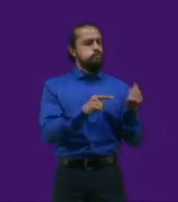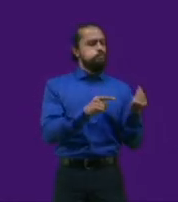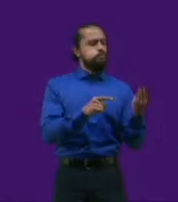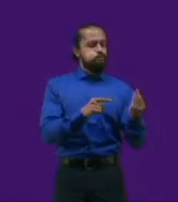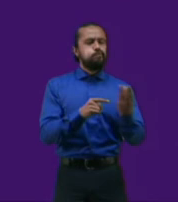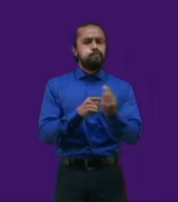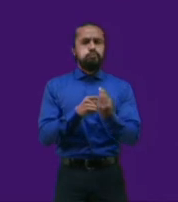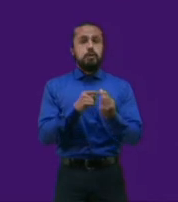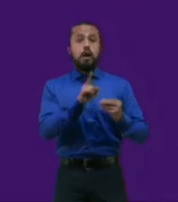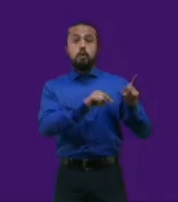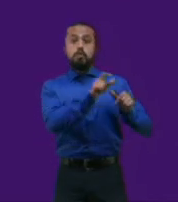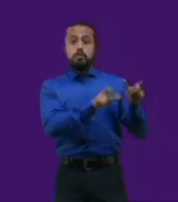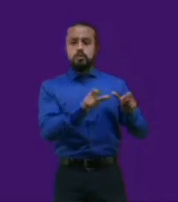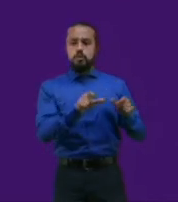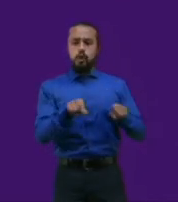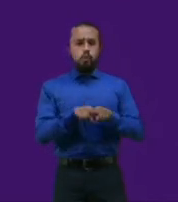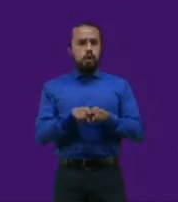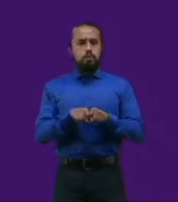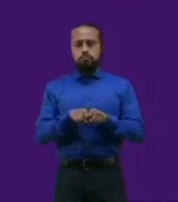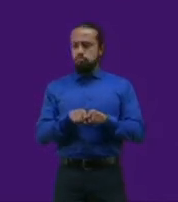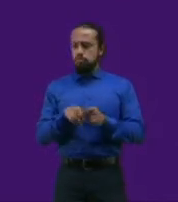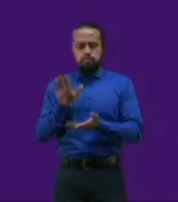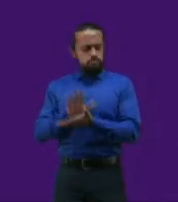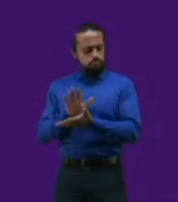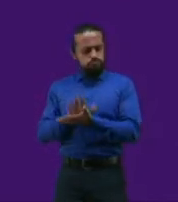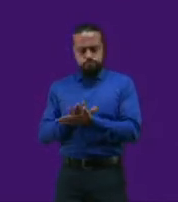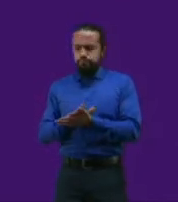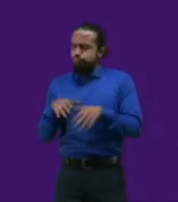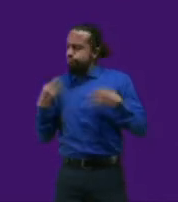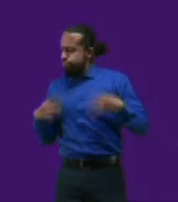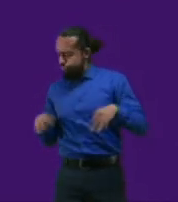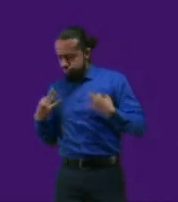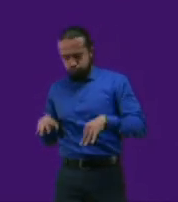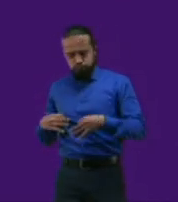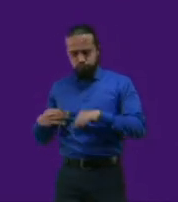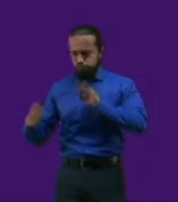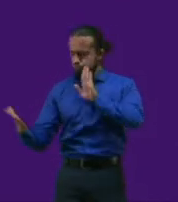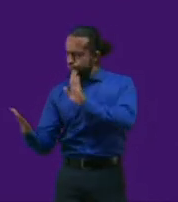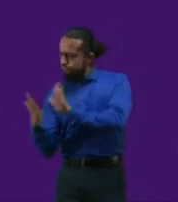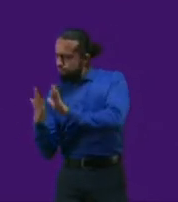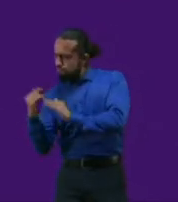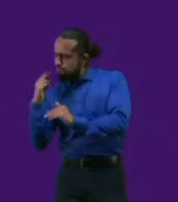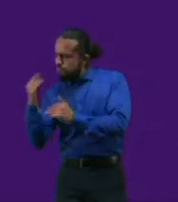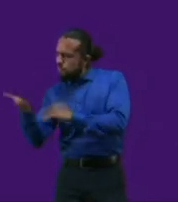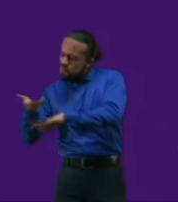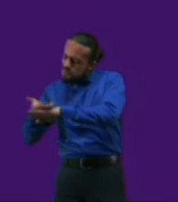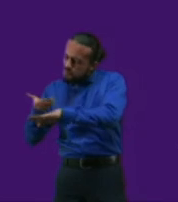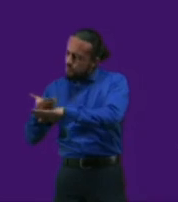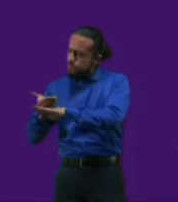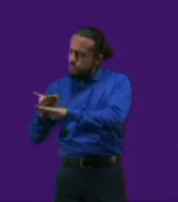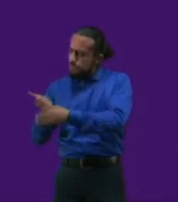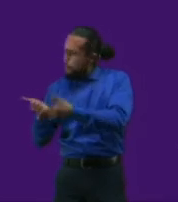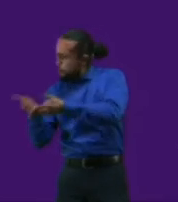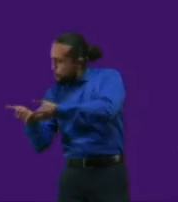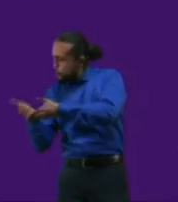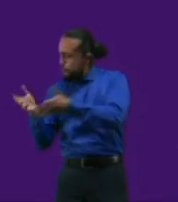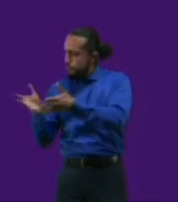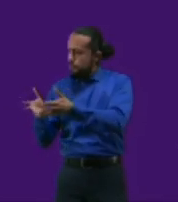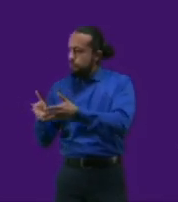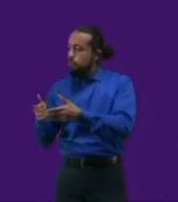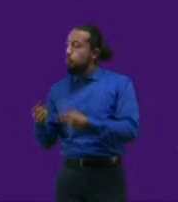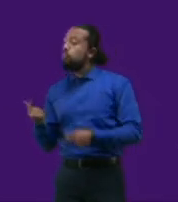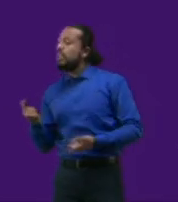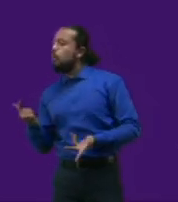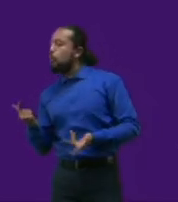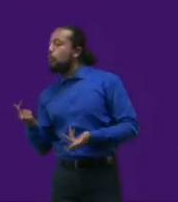inversionistas súper aterrizados, como muy sencillos, o sea, como que de verdad están leyendo un poco como pues todo, más allá del tema del fondo y de